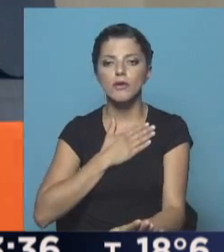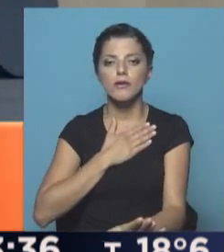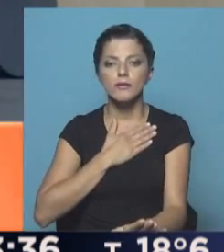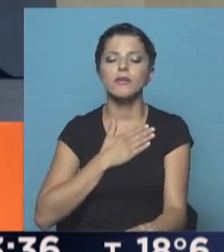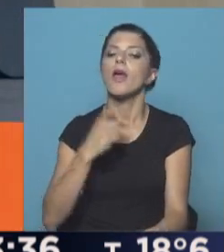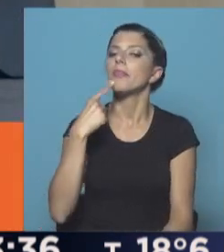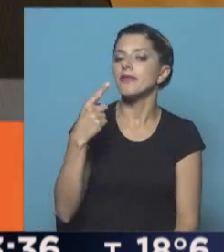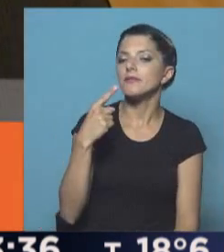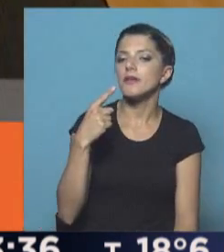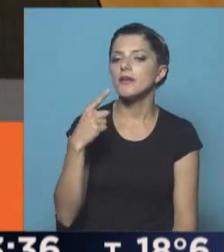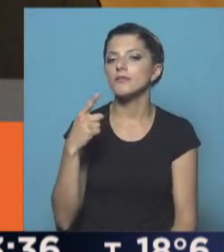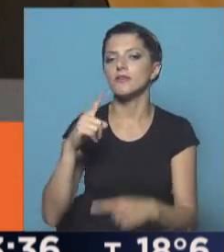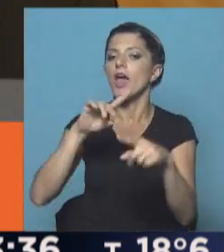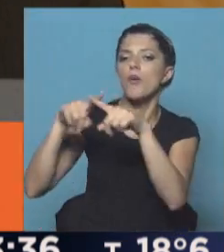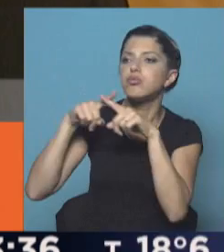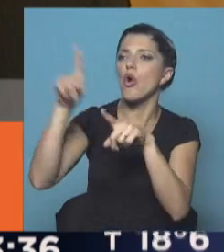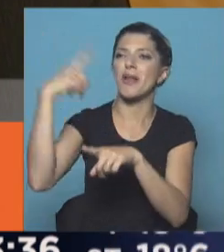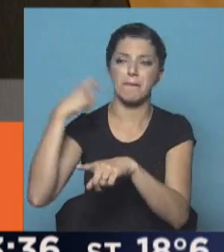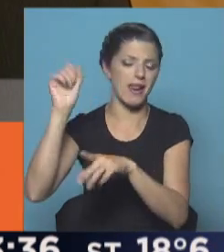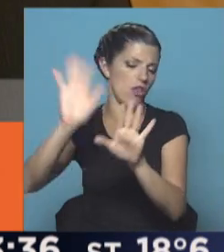de forma pactada y negociada con el Estado español.